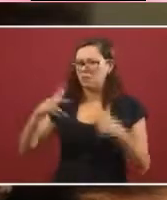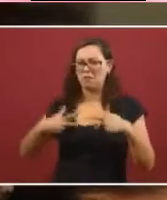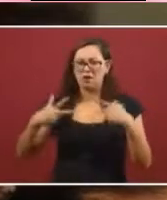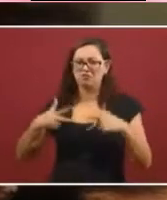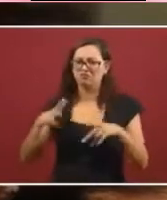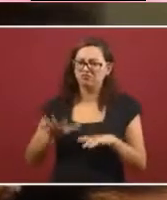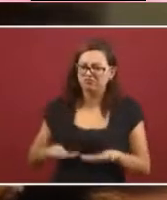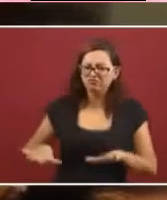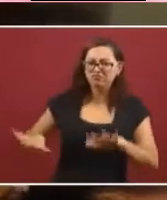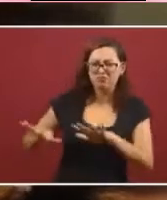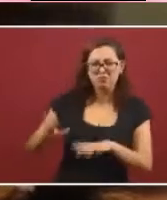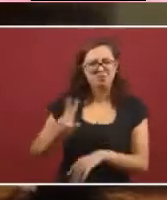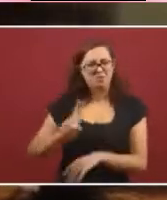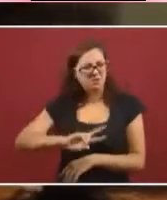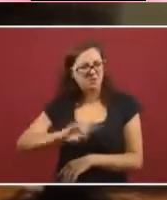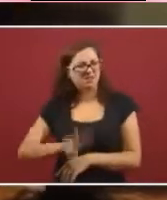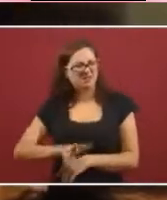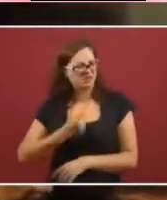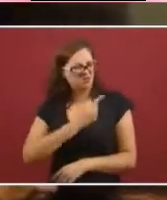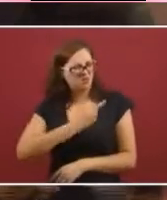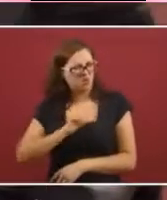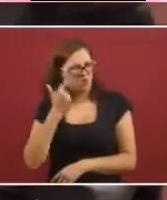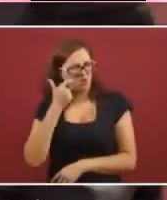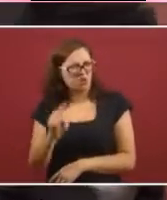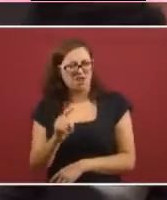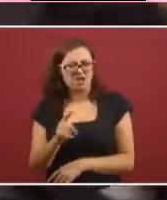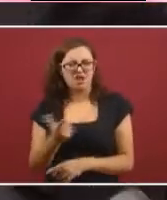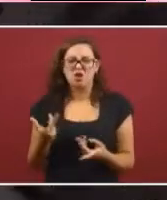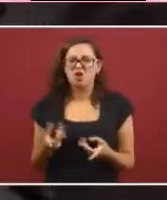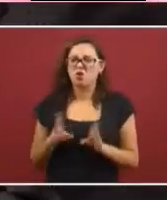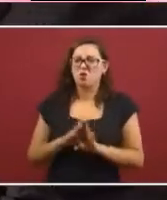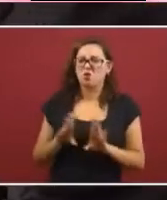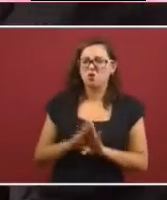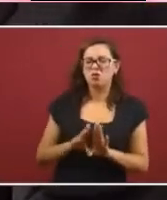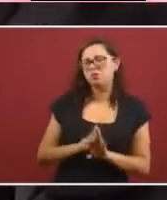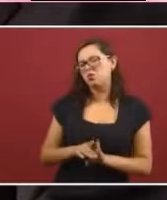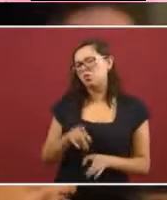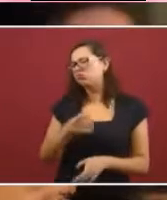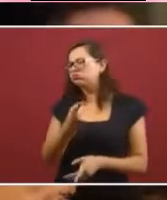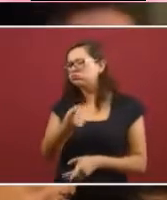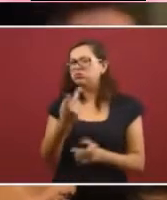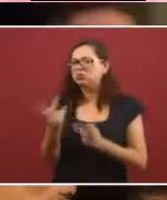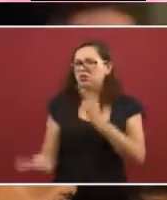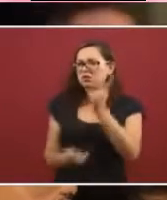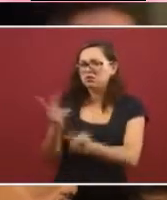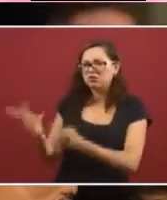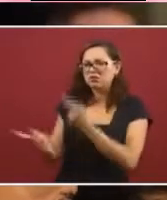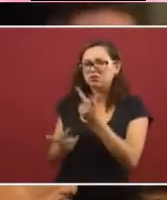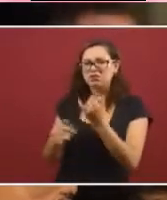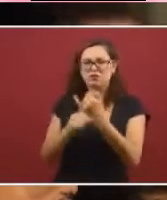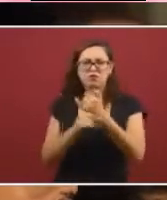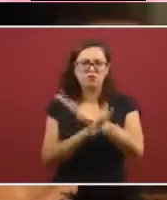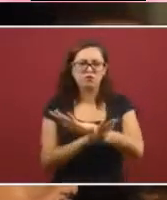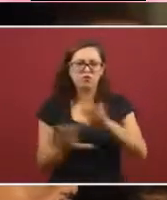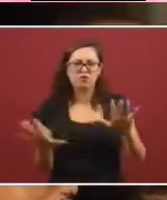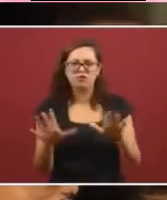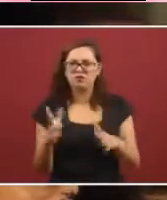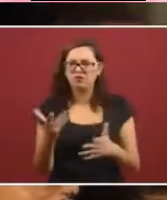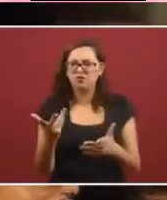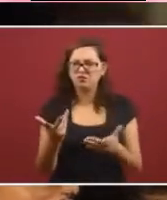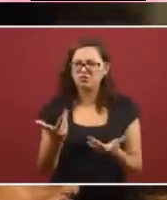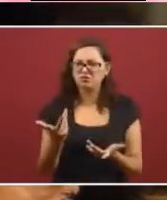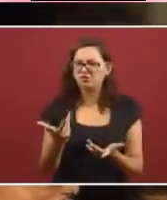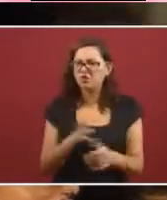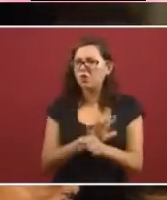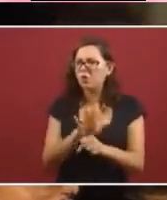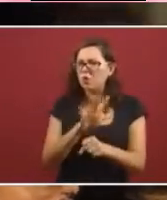gobierno que se basa tanto en la fuerza de la opinión pública para gobernar? So what are you using to measure